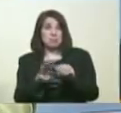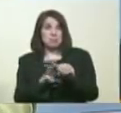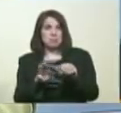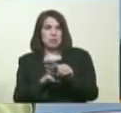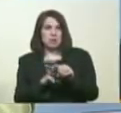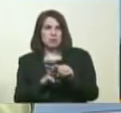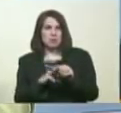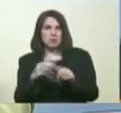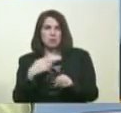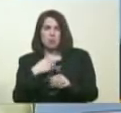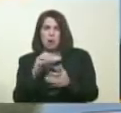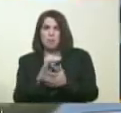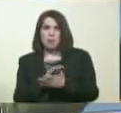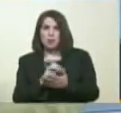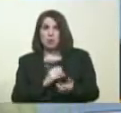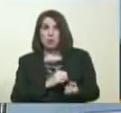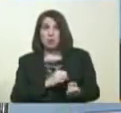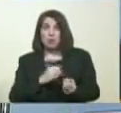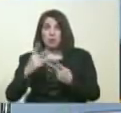Grandes Ligas.